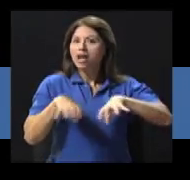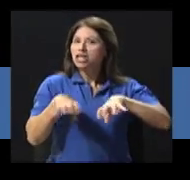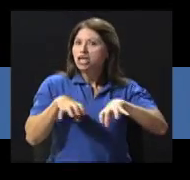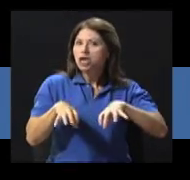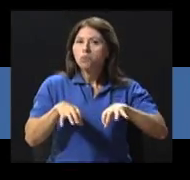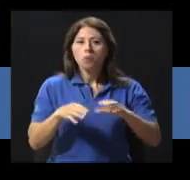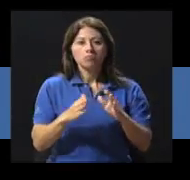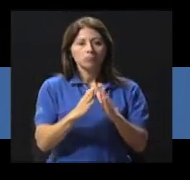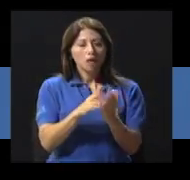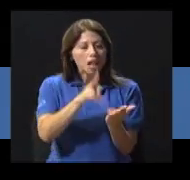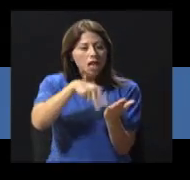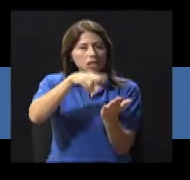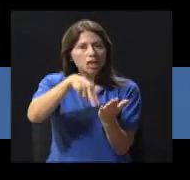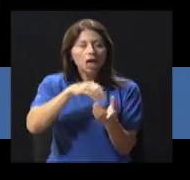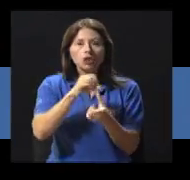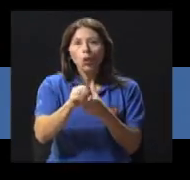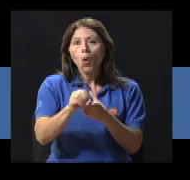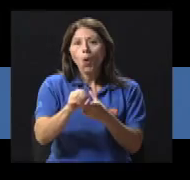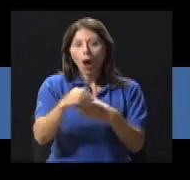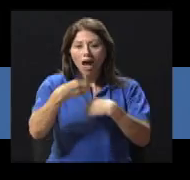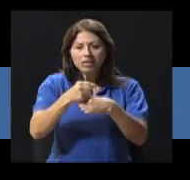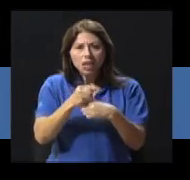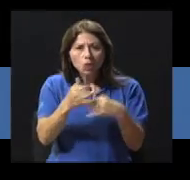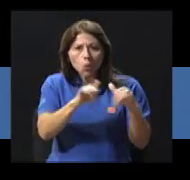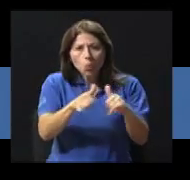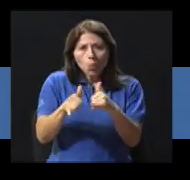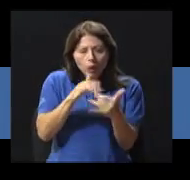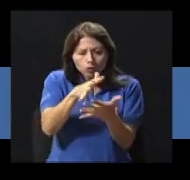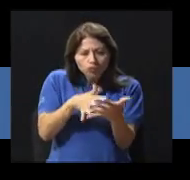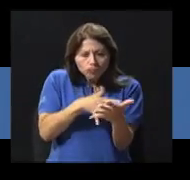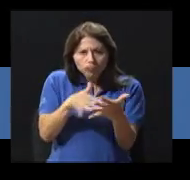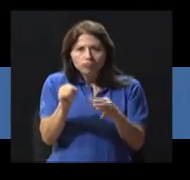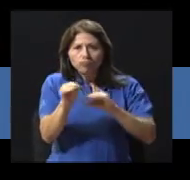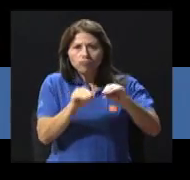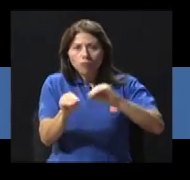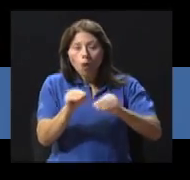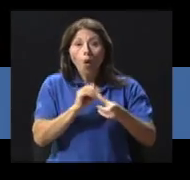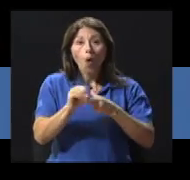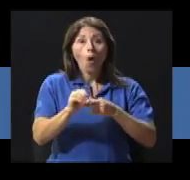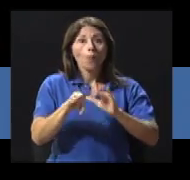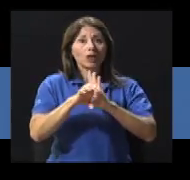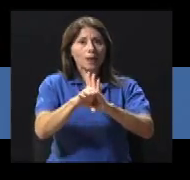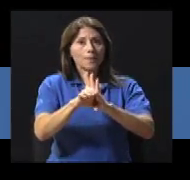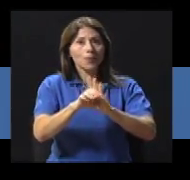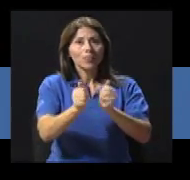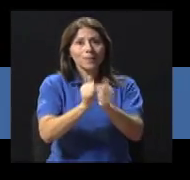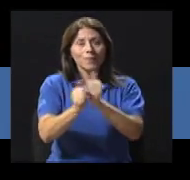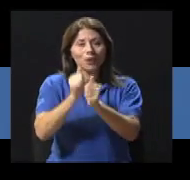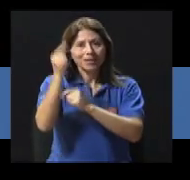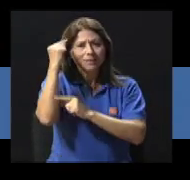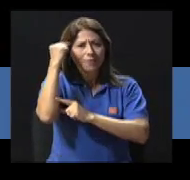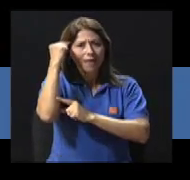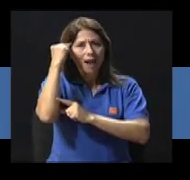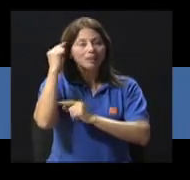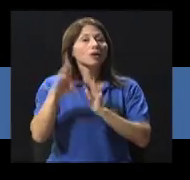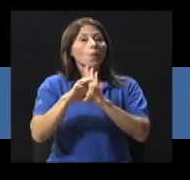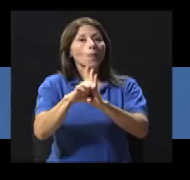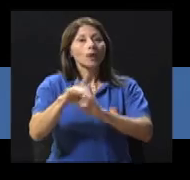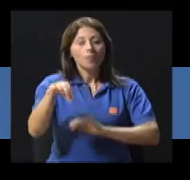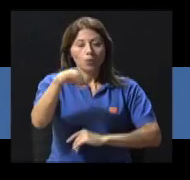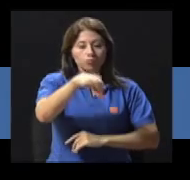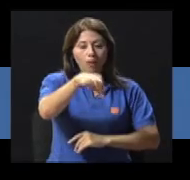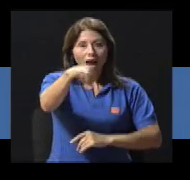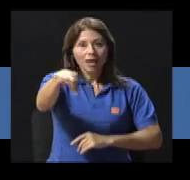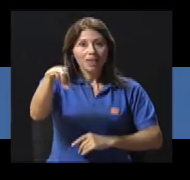estar activo, sea tanto leyendo, haciendo crucigramas o jugando deportes mentales como ajedrez. Y en la